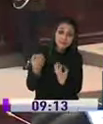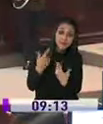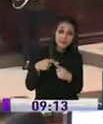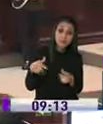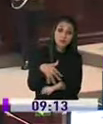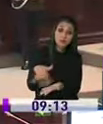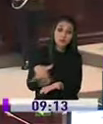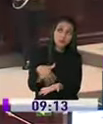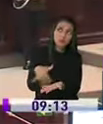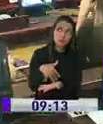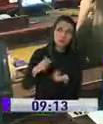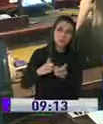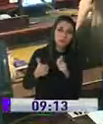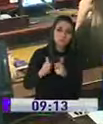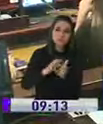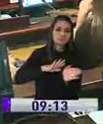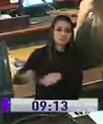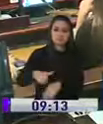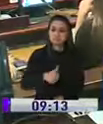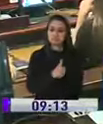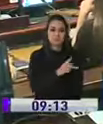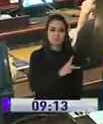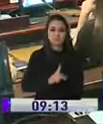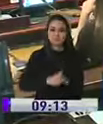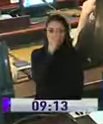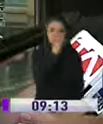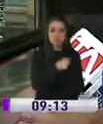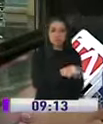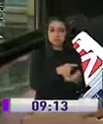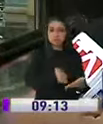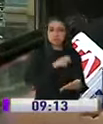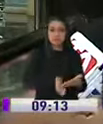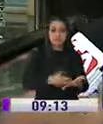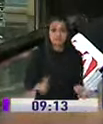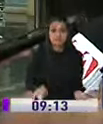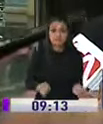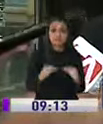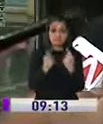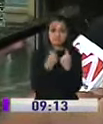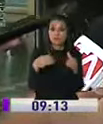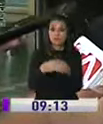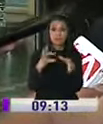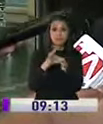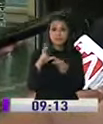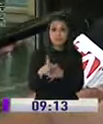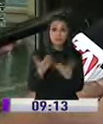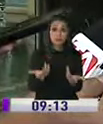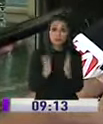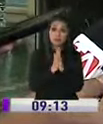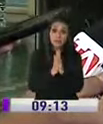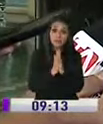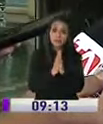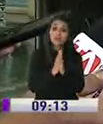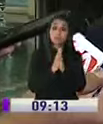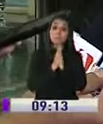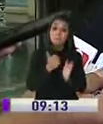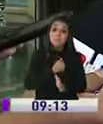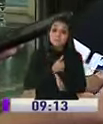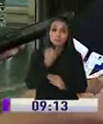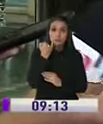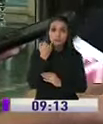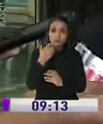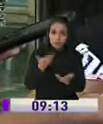indecisión interna está dispuesto a firmar con la oposición. Si es que el bloque de País no acoge el pedido de ser nosotros quienes iniciemos